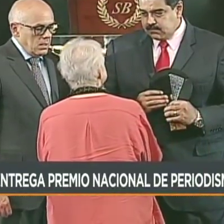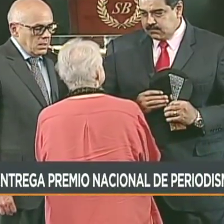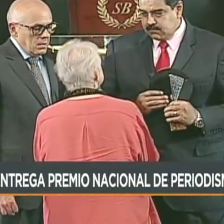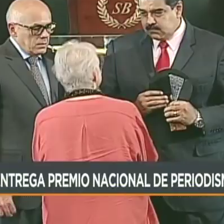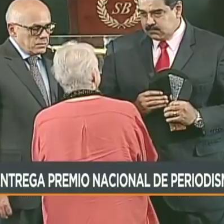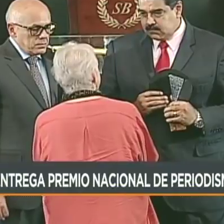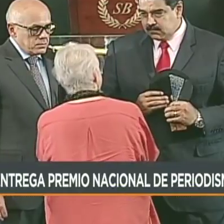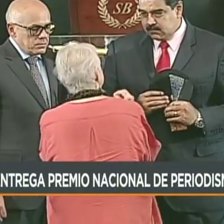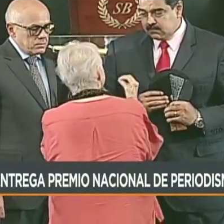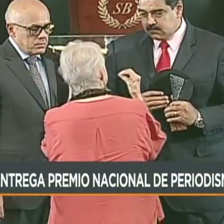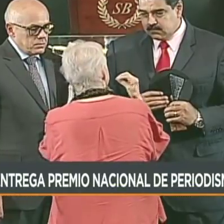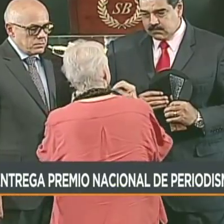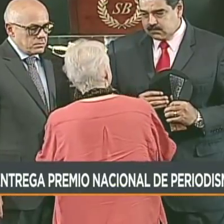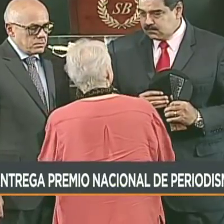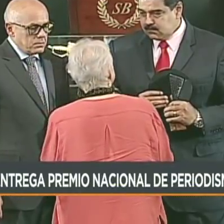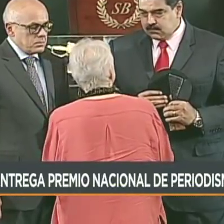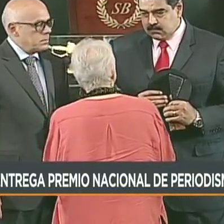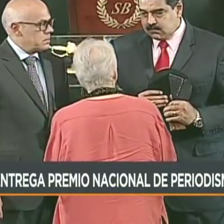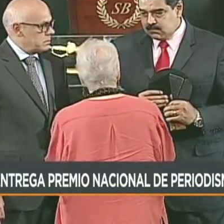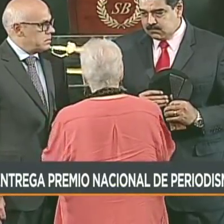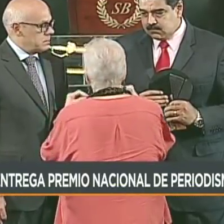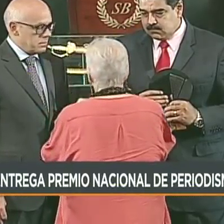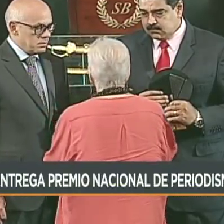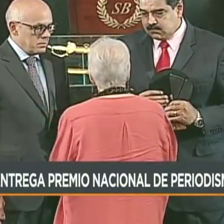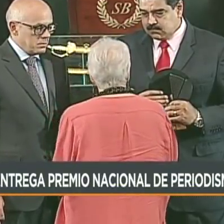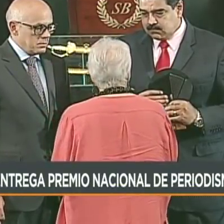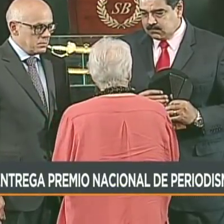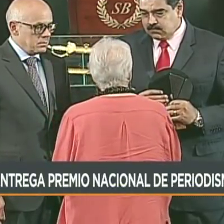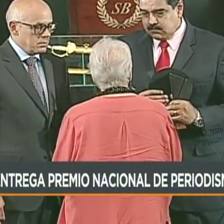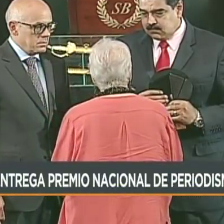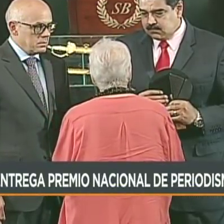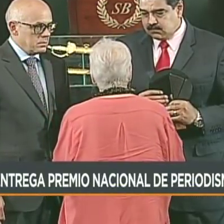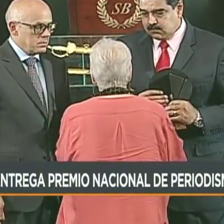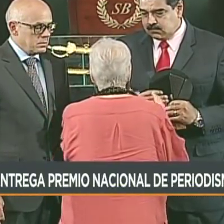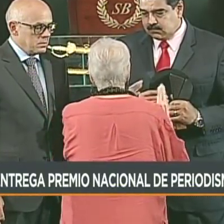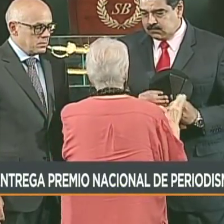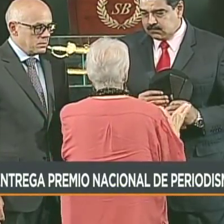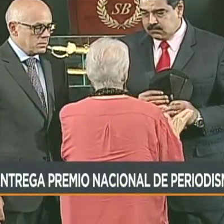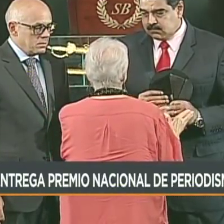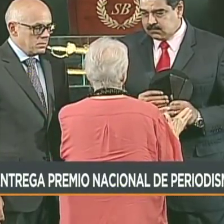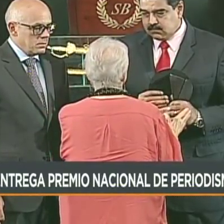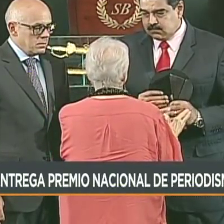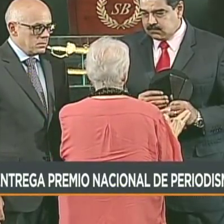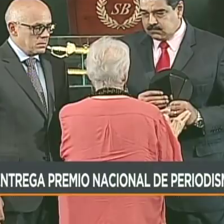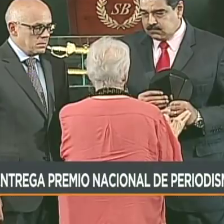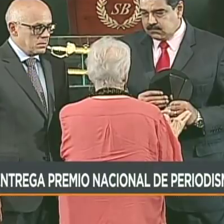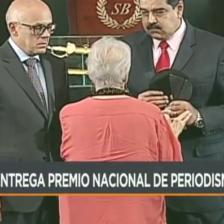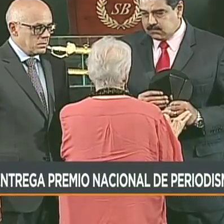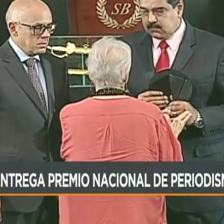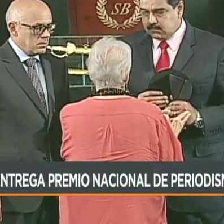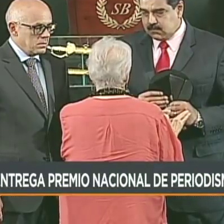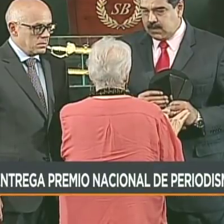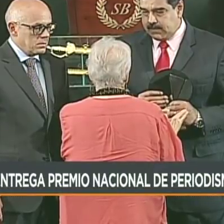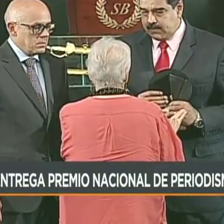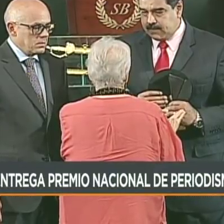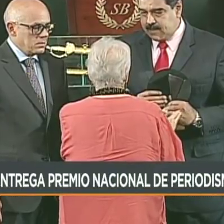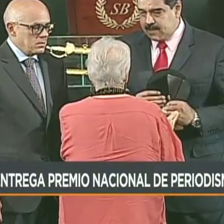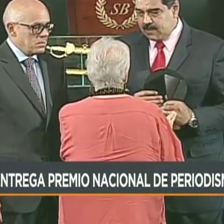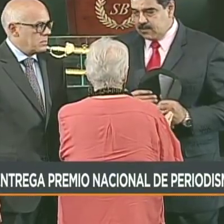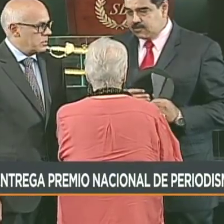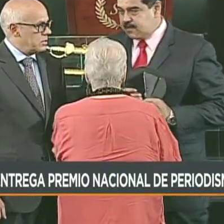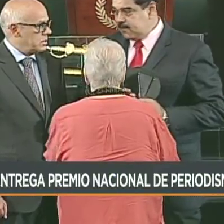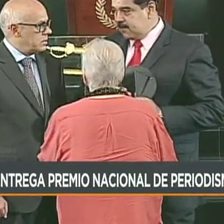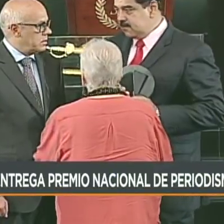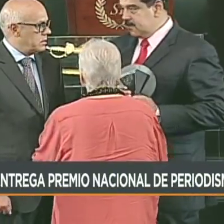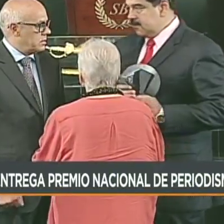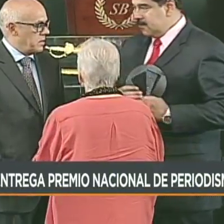de Premio Nacional de Periodismo 2018. Es el reconocimiento de la sociedad, además, y de